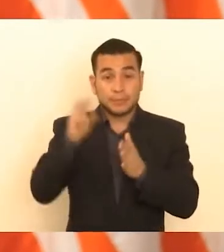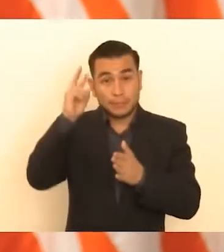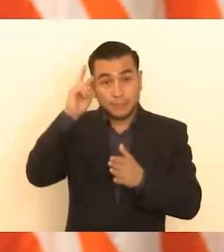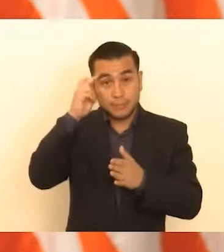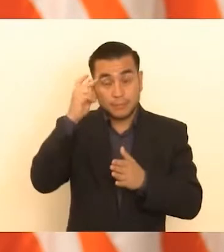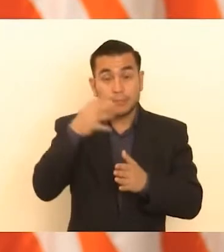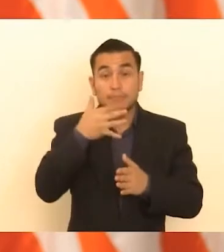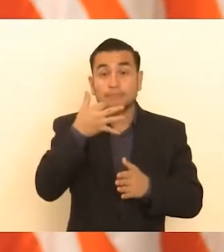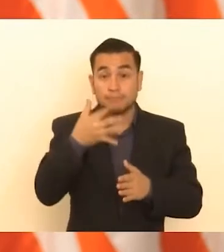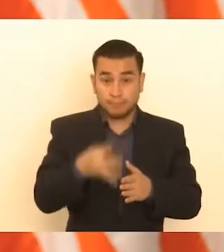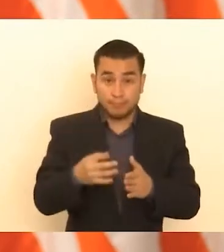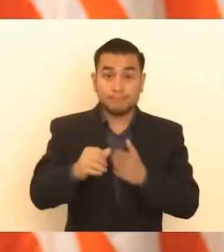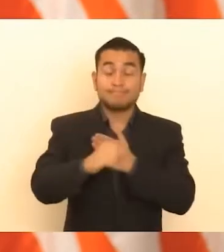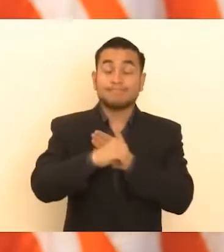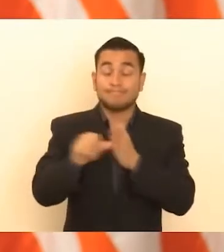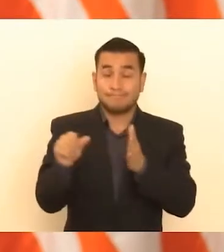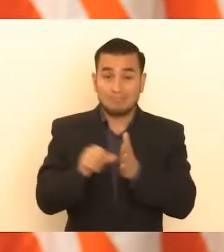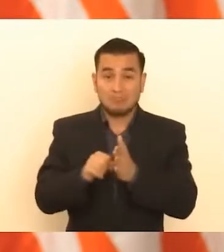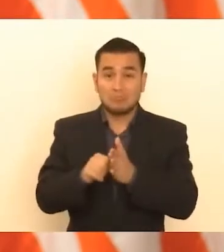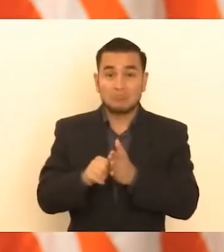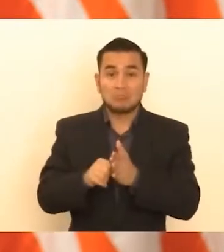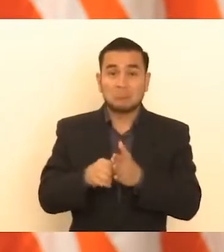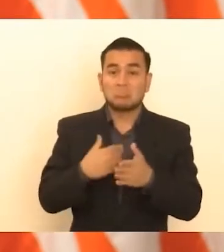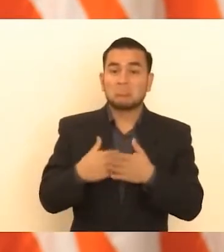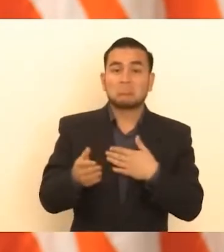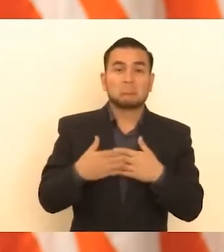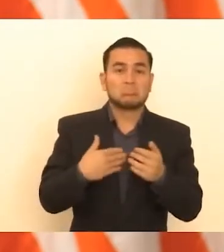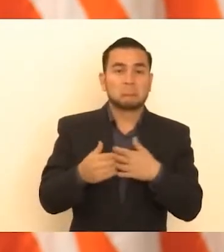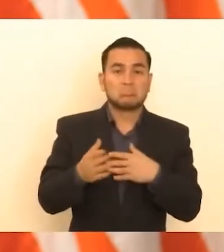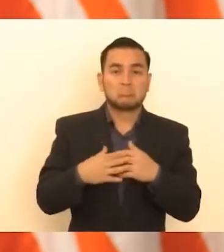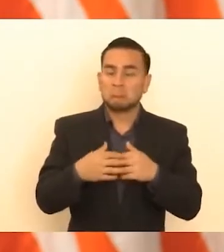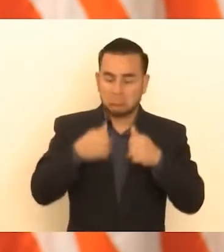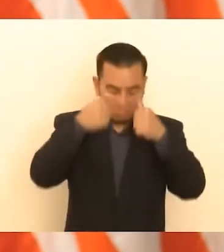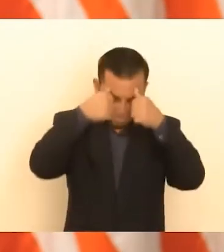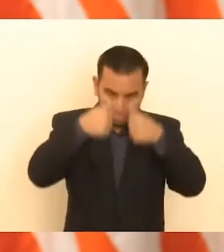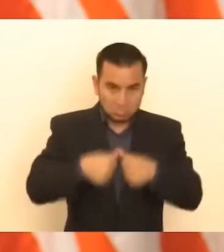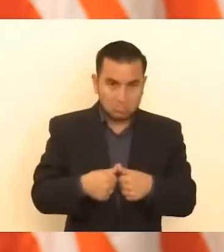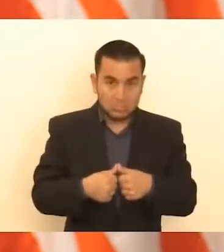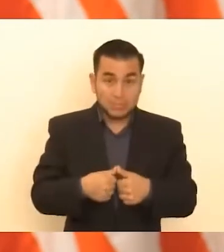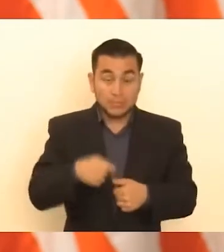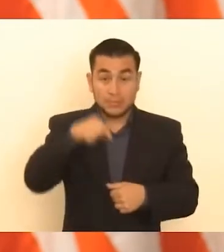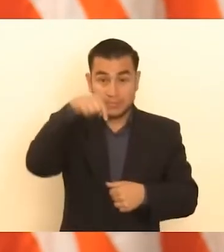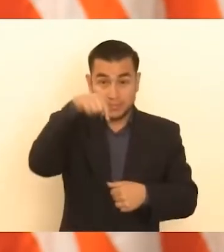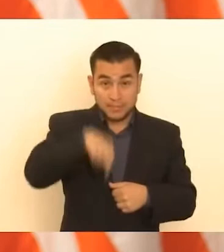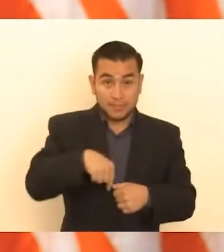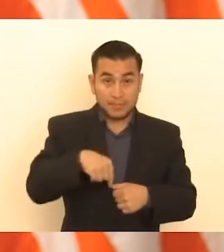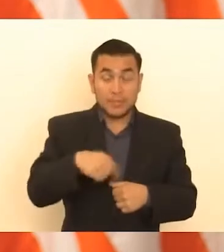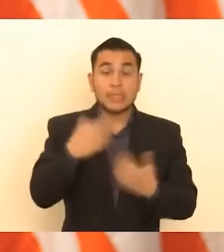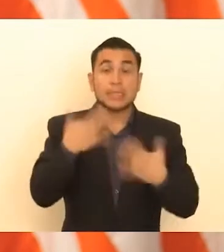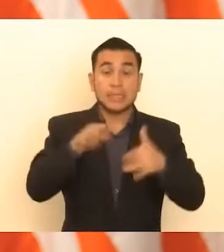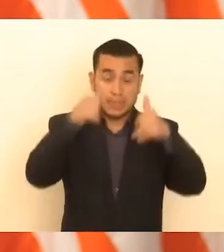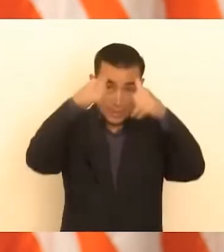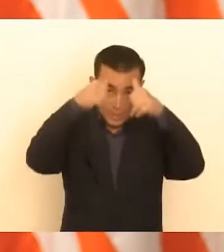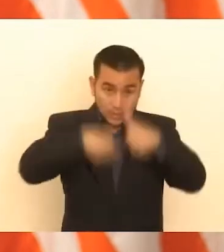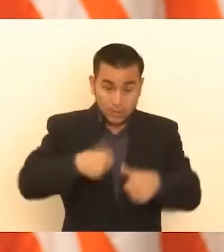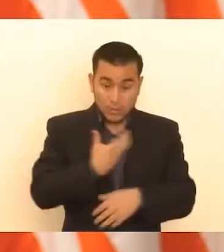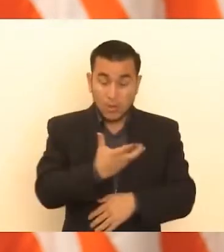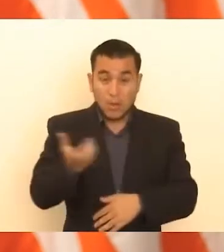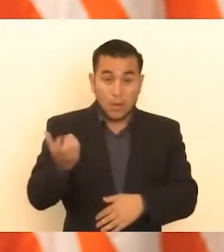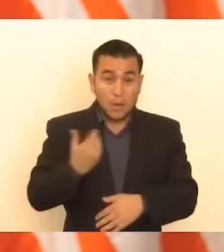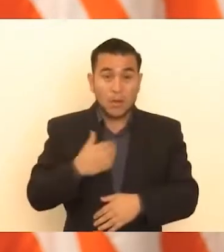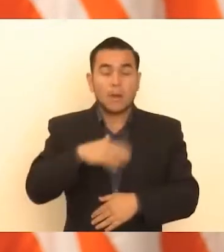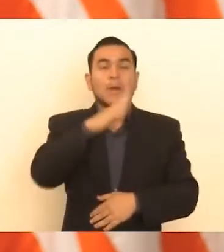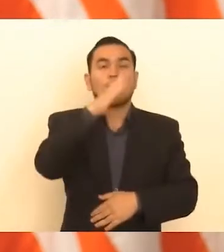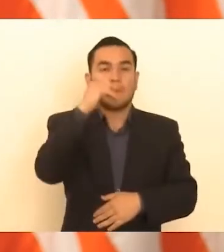porque la asamblea a pesar que se aprueben la comisión luego viene el pleno y lo detiene hoy incluso a pesar de haber sido aprobado por la comisión por todos los partidos